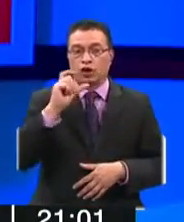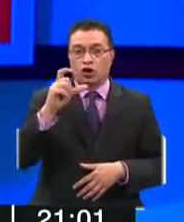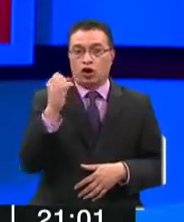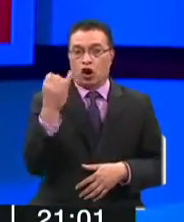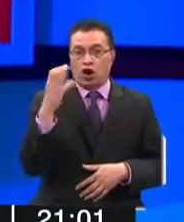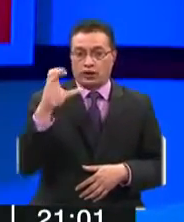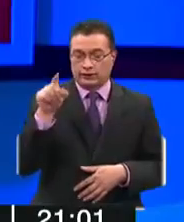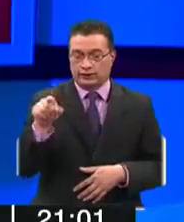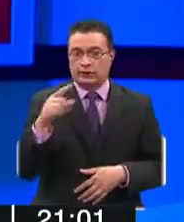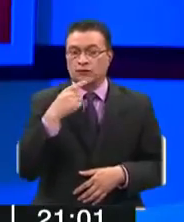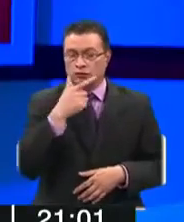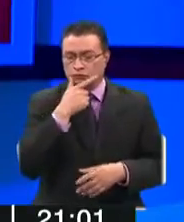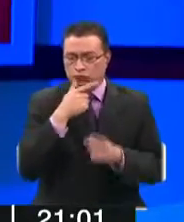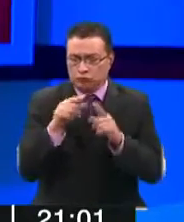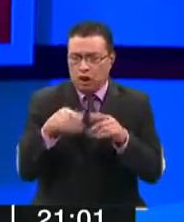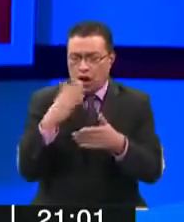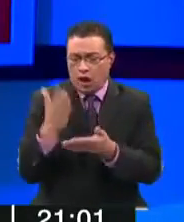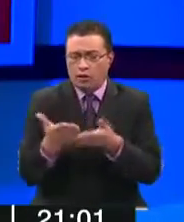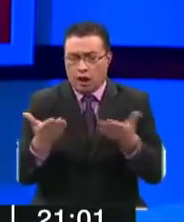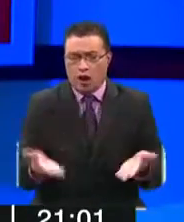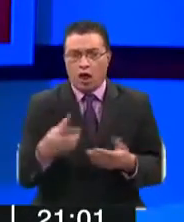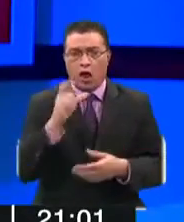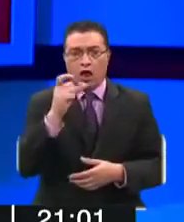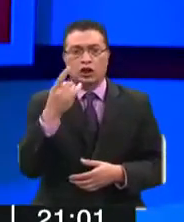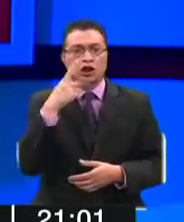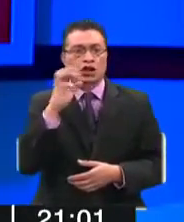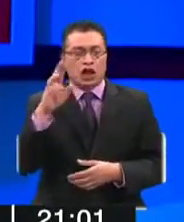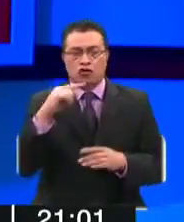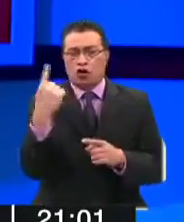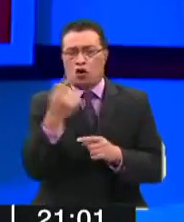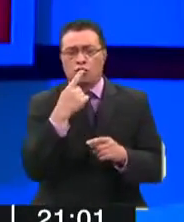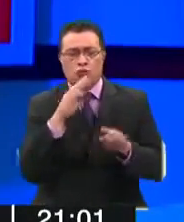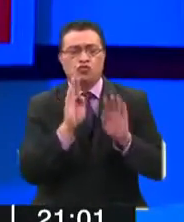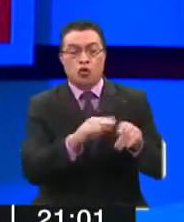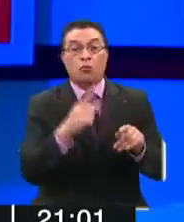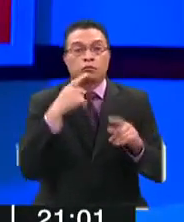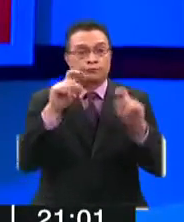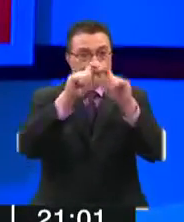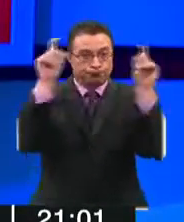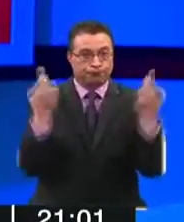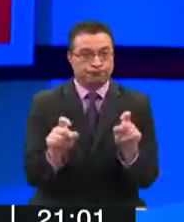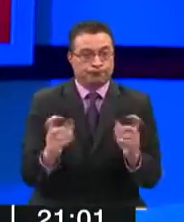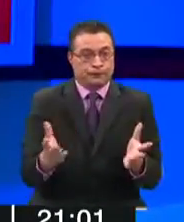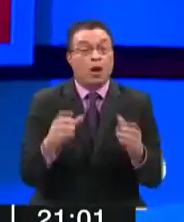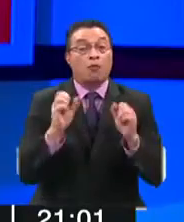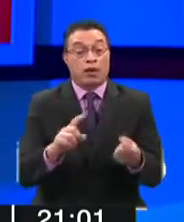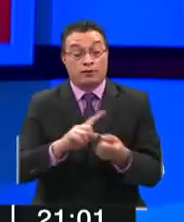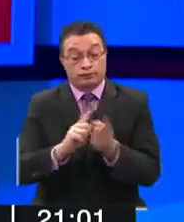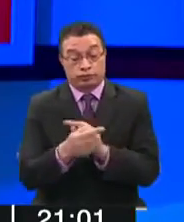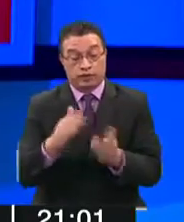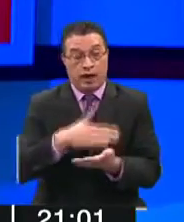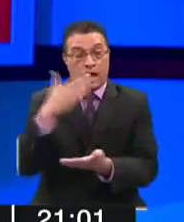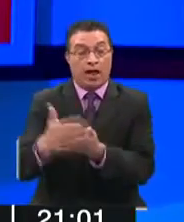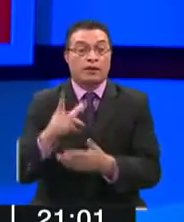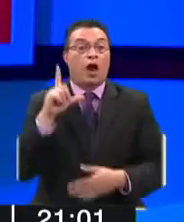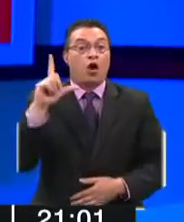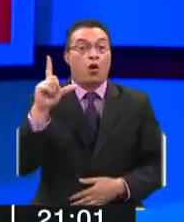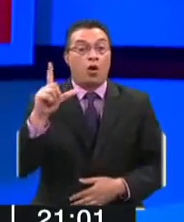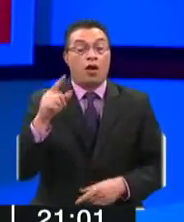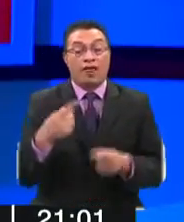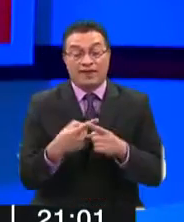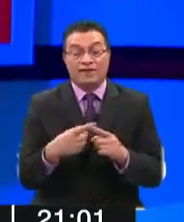DC, a un escenario que hasta ahora tiene a Guillé como favorito, pero que aún es incierto, y que puede cambiar mucho de aquí a julio. Porque a diferencia de